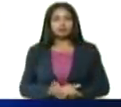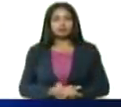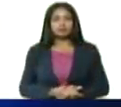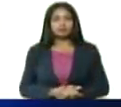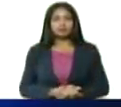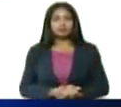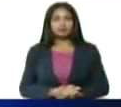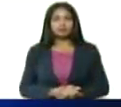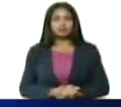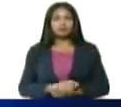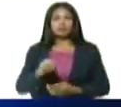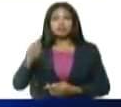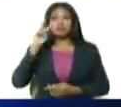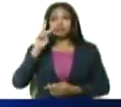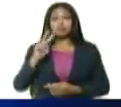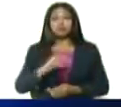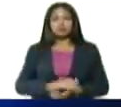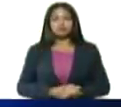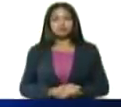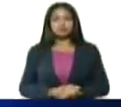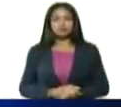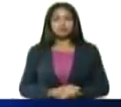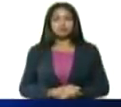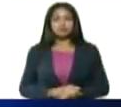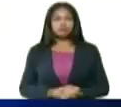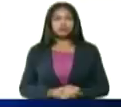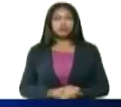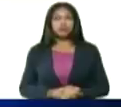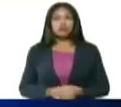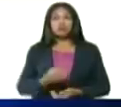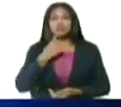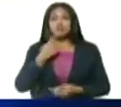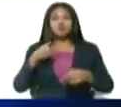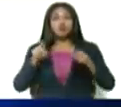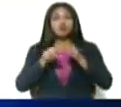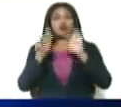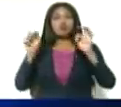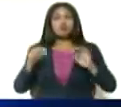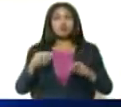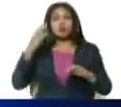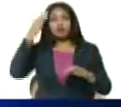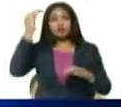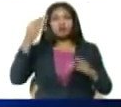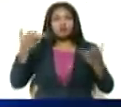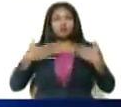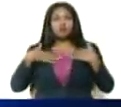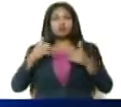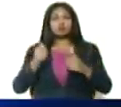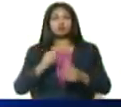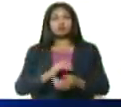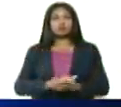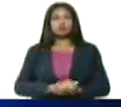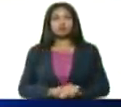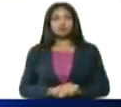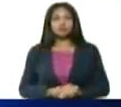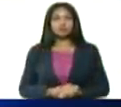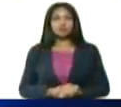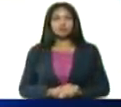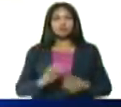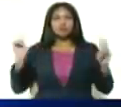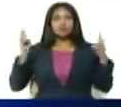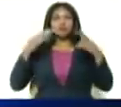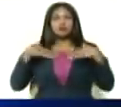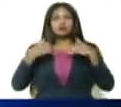Ahí está, digo con el Nazareno, Dios, danos la salud. Que viva la